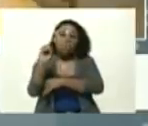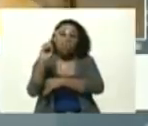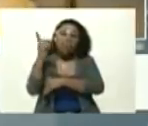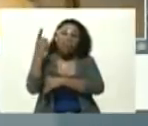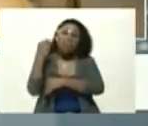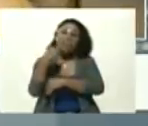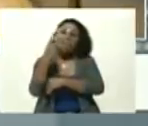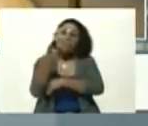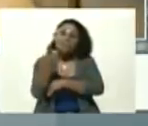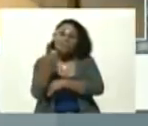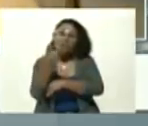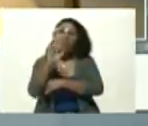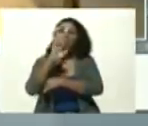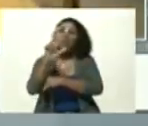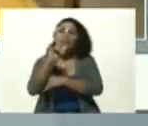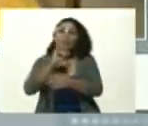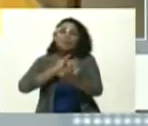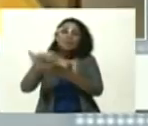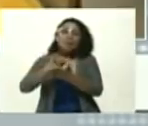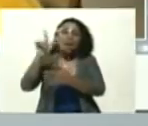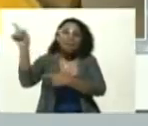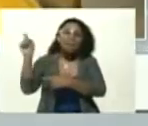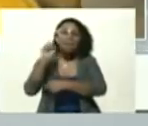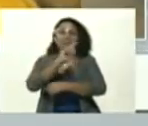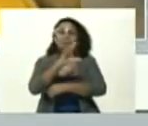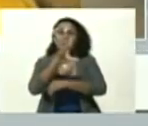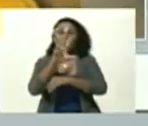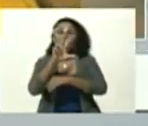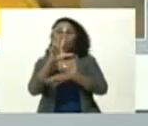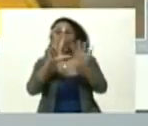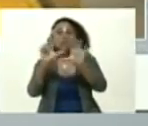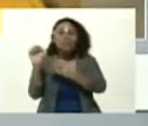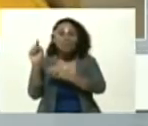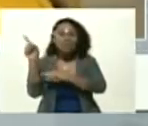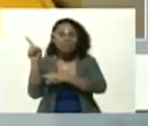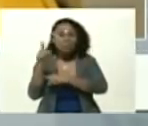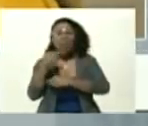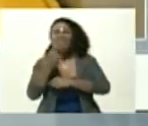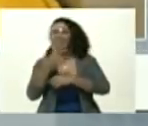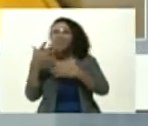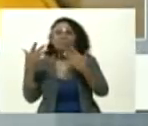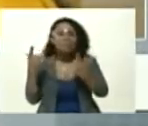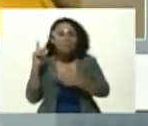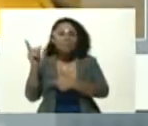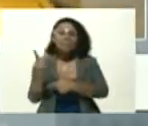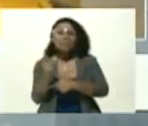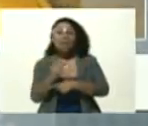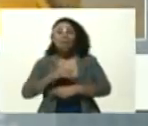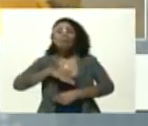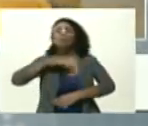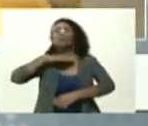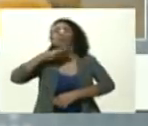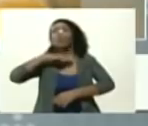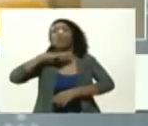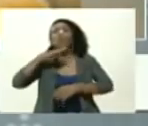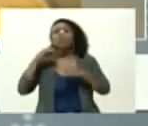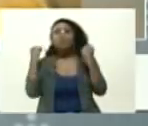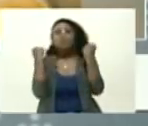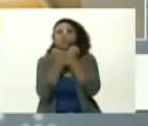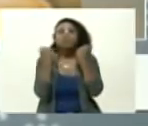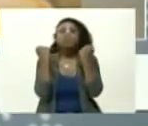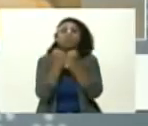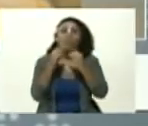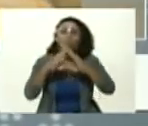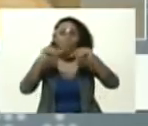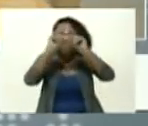decían en el reportaje en Nueva York, llegó a 180. Quiere decir que se satura completamente todos los sistemas